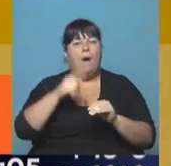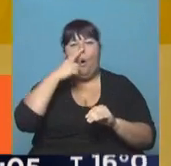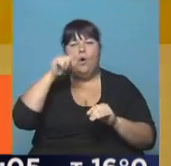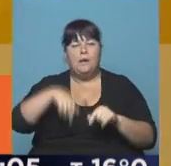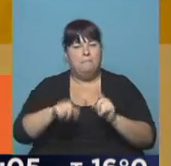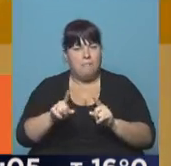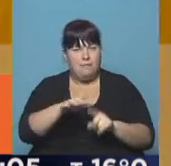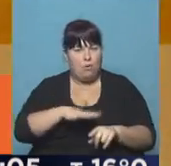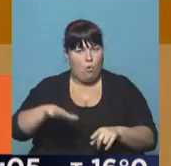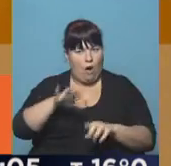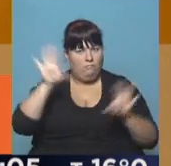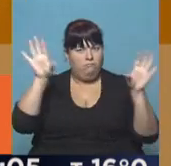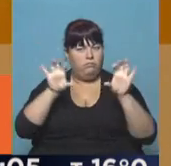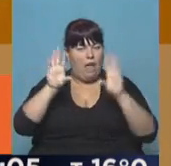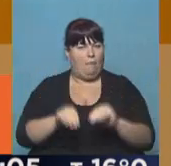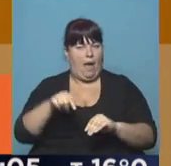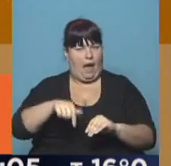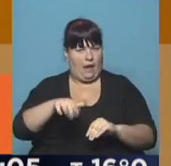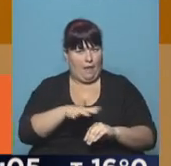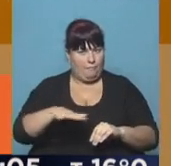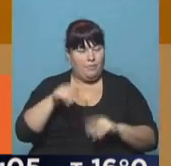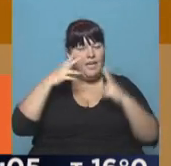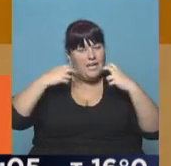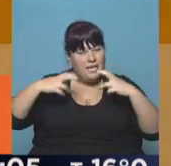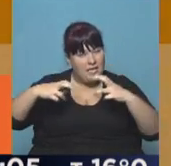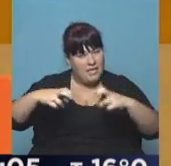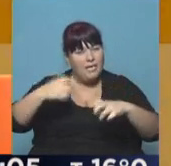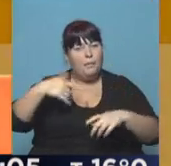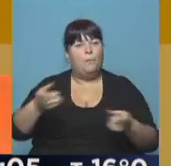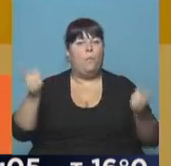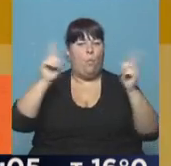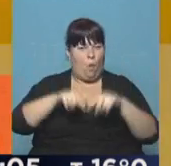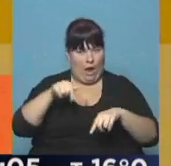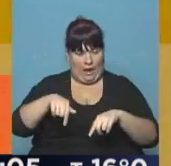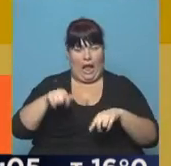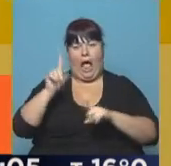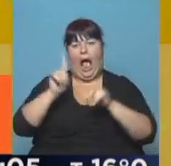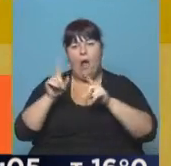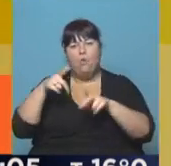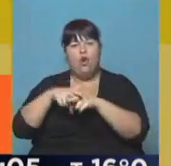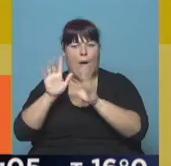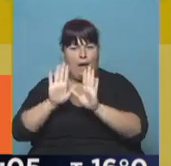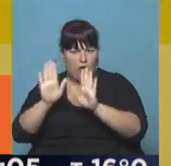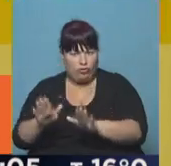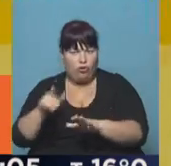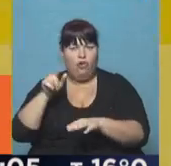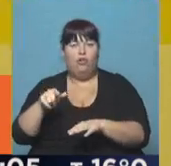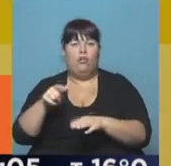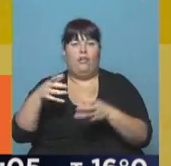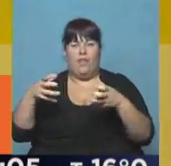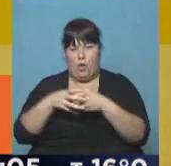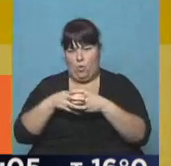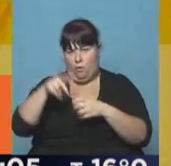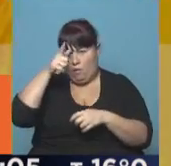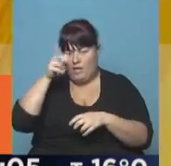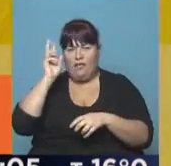última vez su señal en este lugar. Este rastrillaje que va a ser retomado, aquí están parte de los caballos de este escuadrón, por